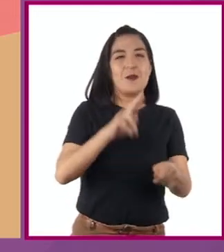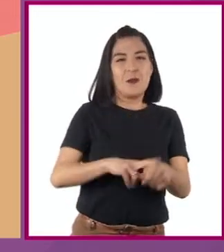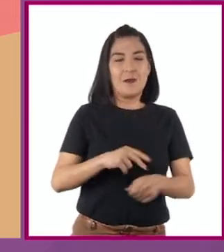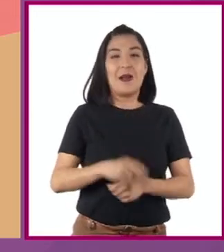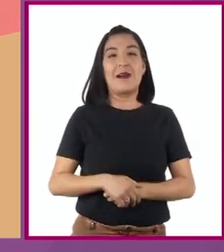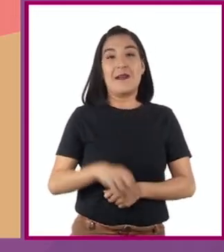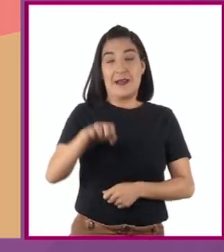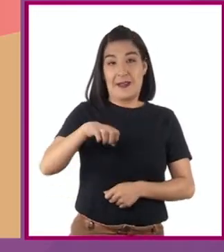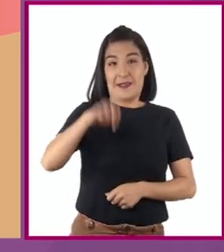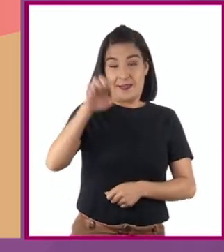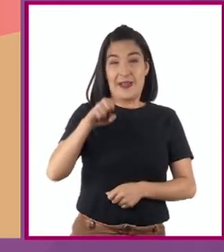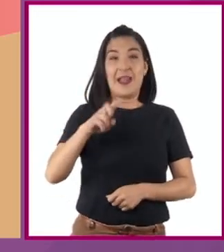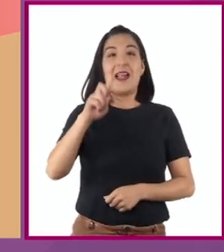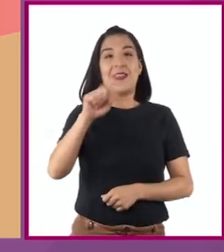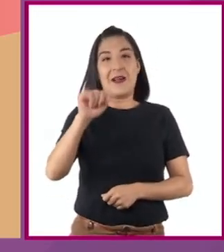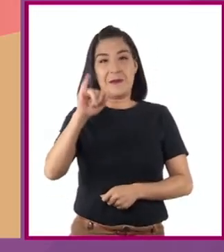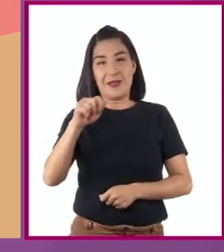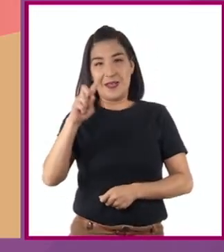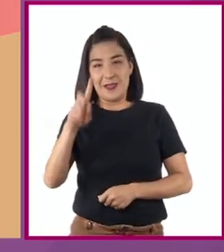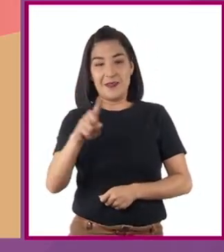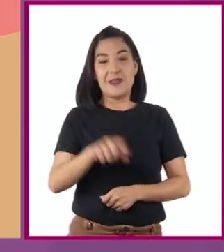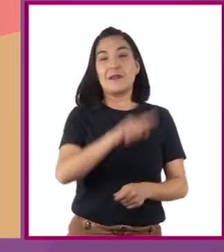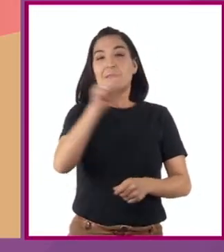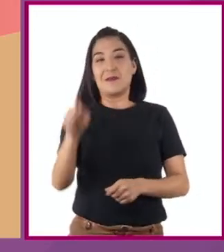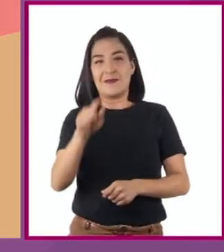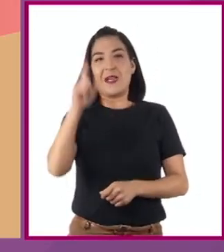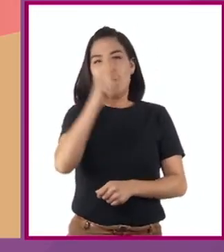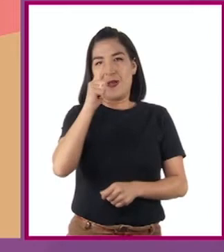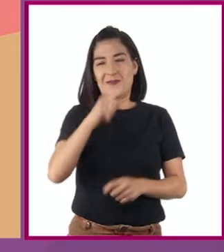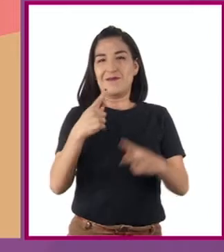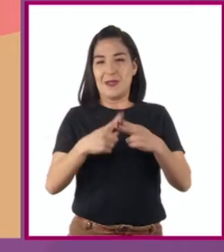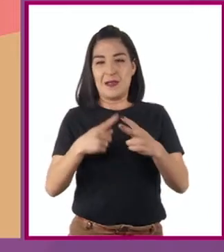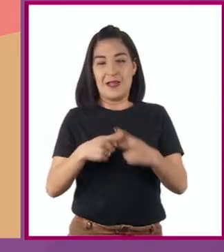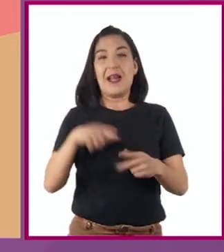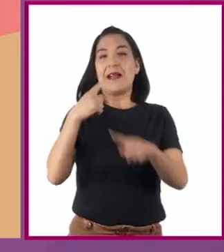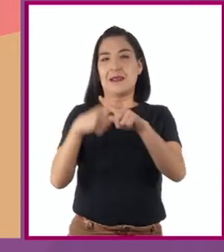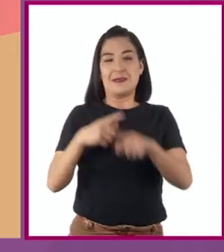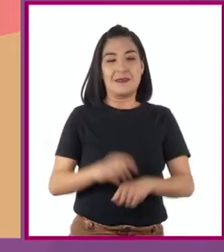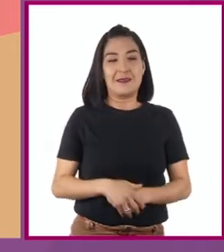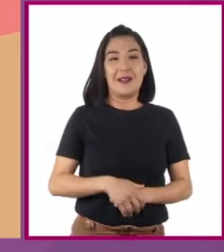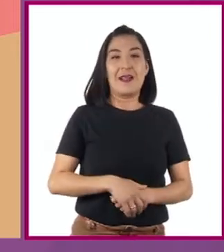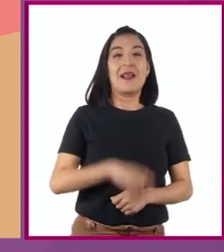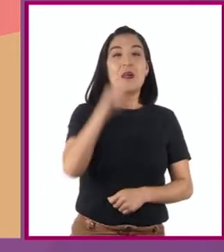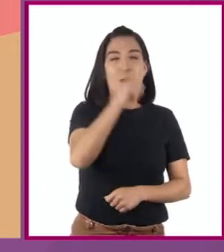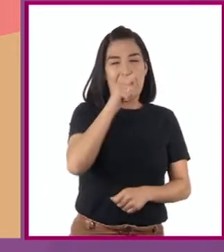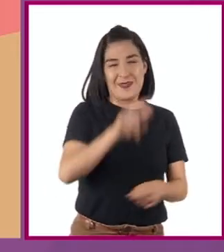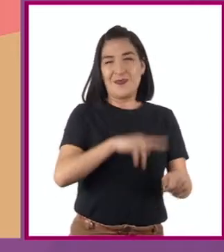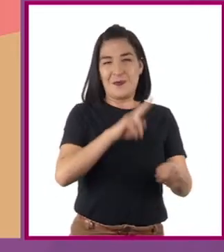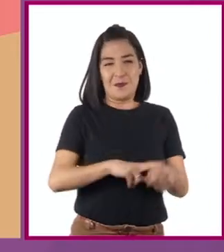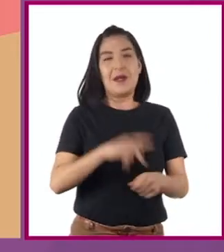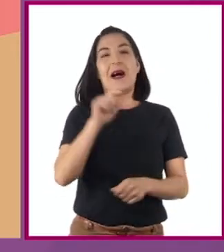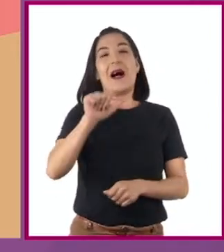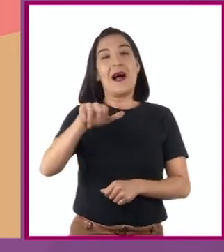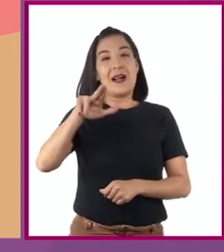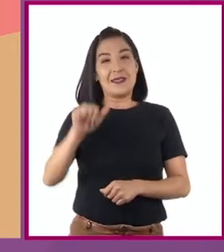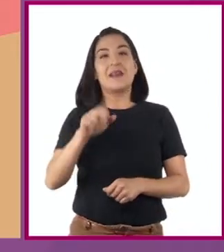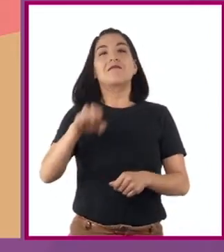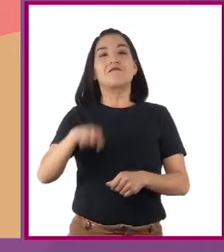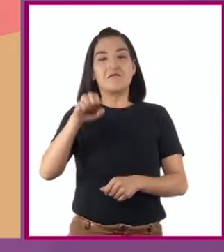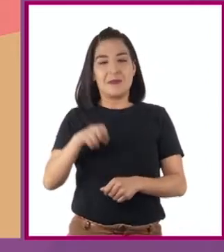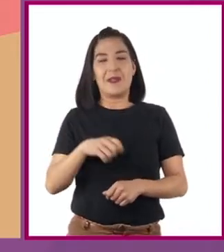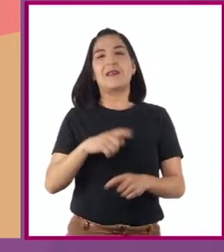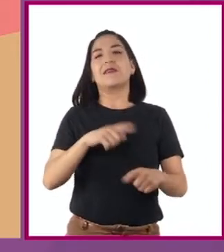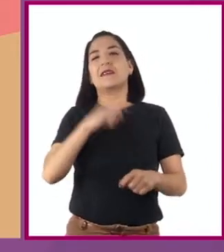David, lenguaje algebraico, X. Lenguaje común, la edad de Ana es el doble de la edad de